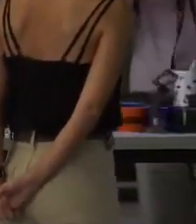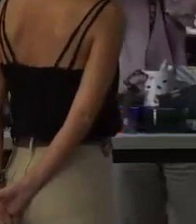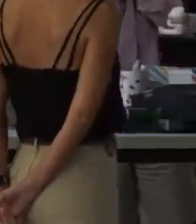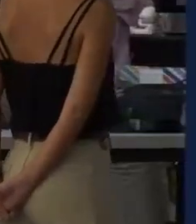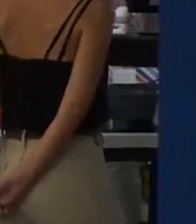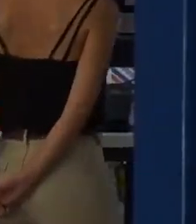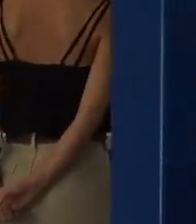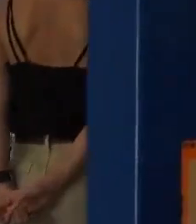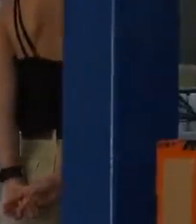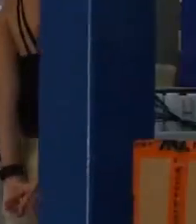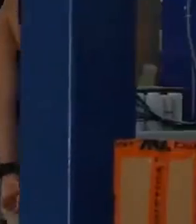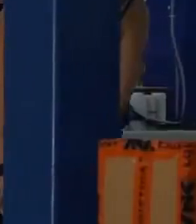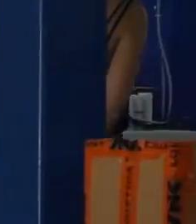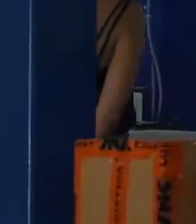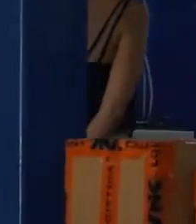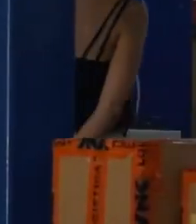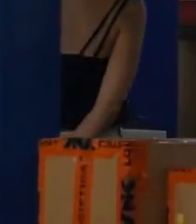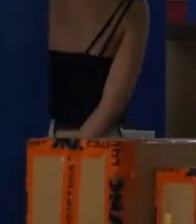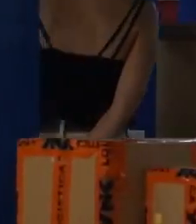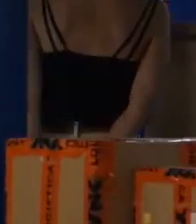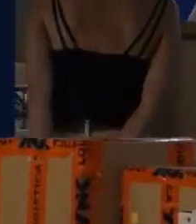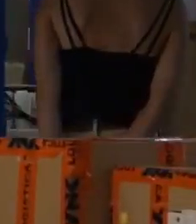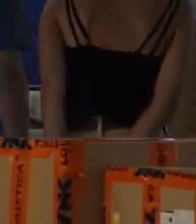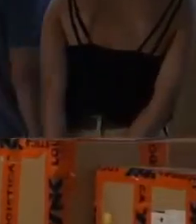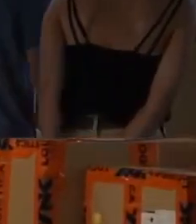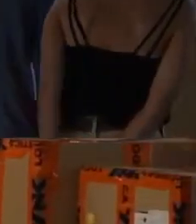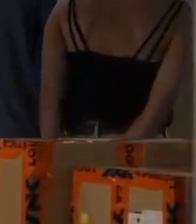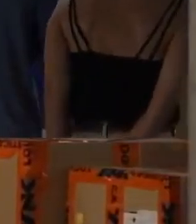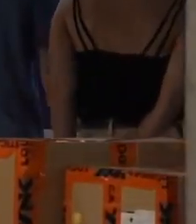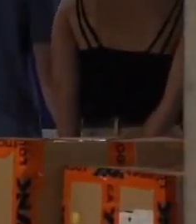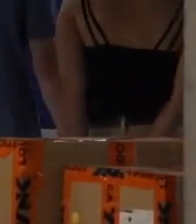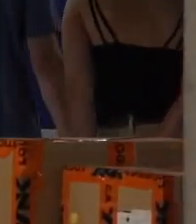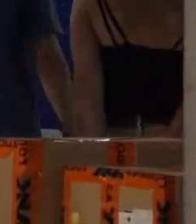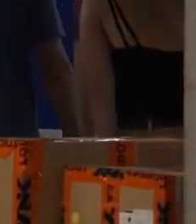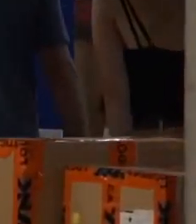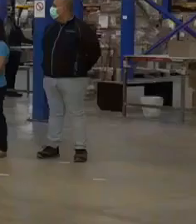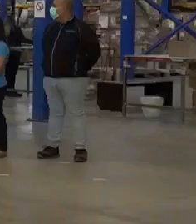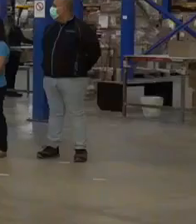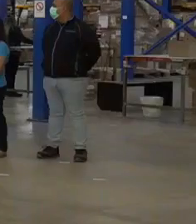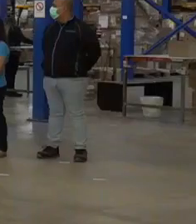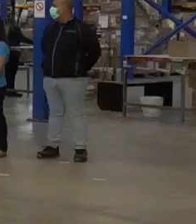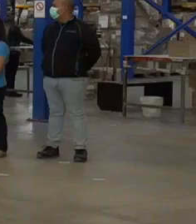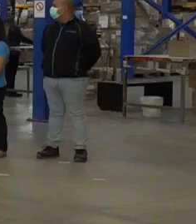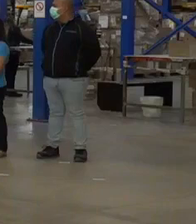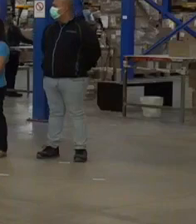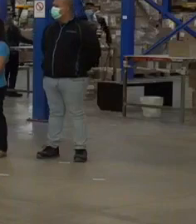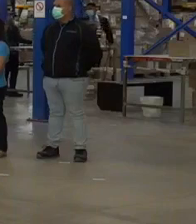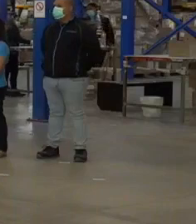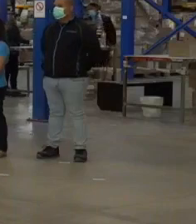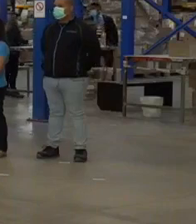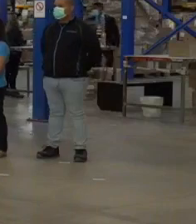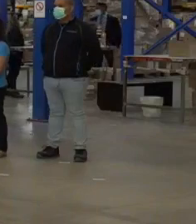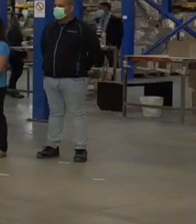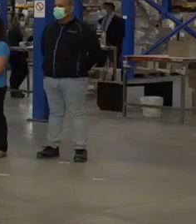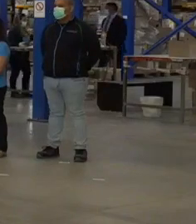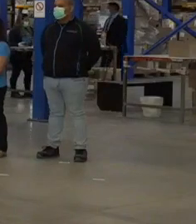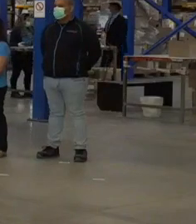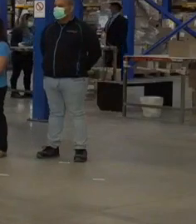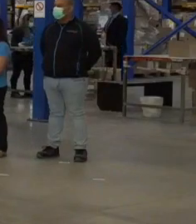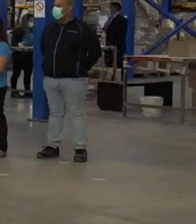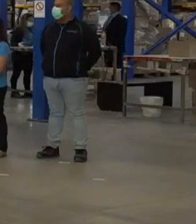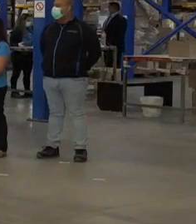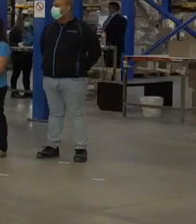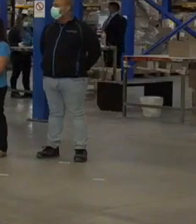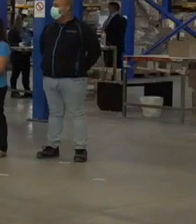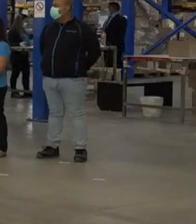En estos momentos, las autoridades realizan un recorrido por la empresa Janeken, que presta servicios a Bellsport,